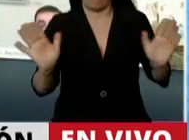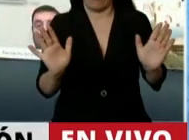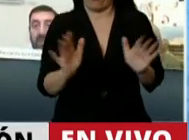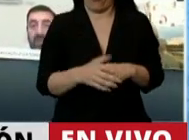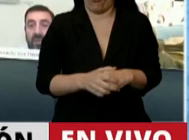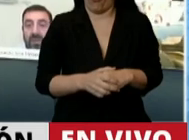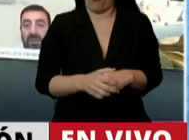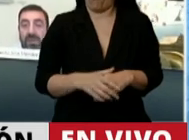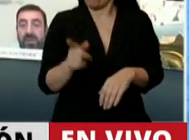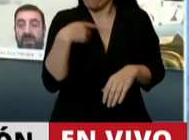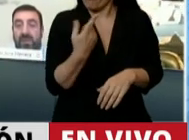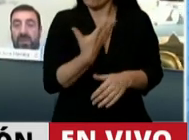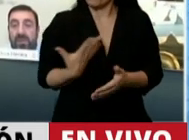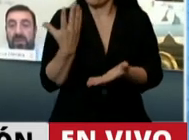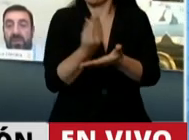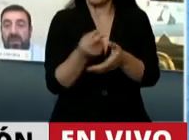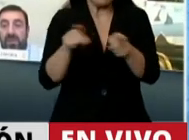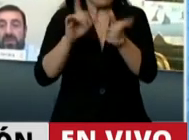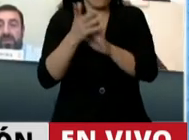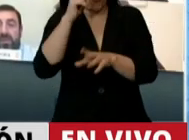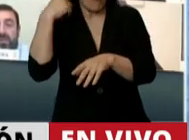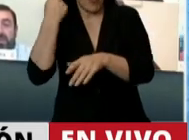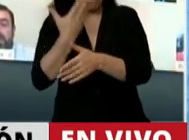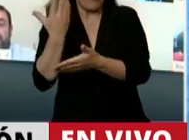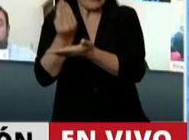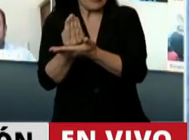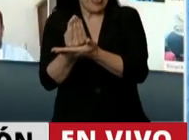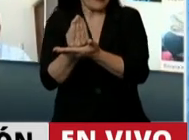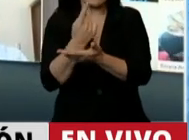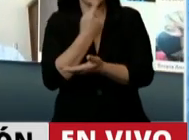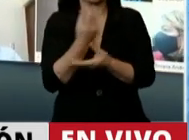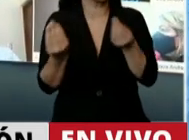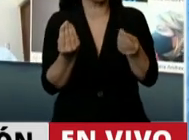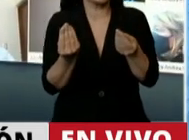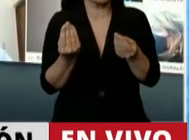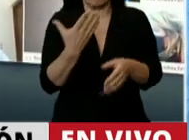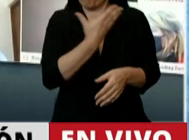Un gobierno que, como plantea el presidente, es un gobierno